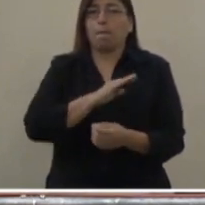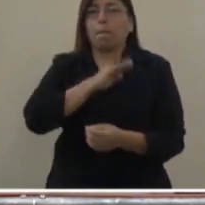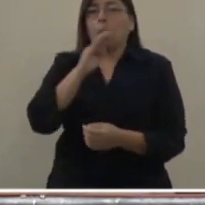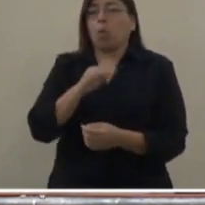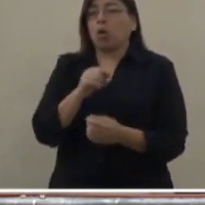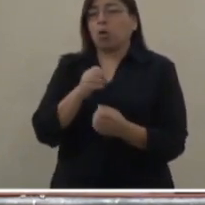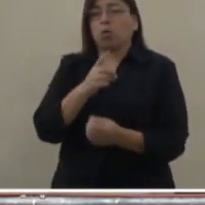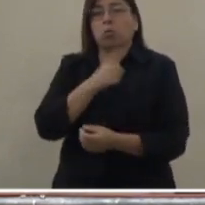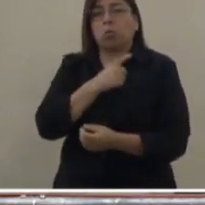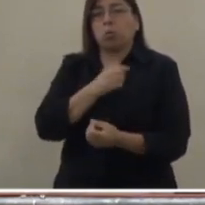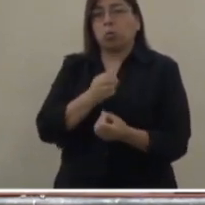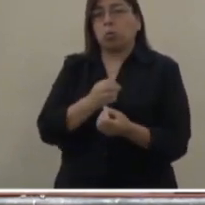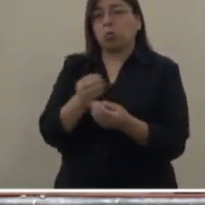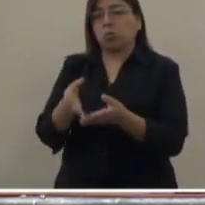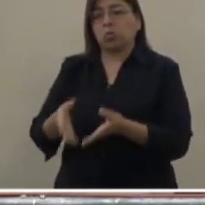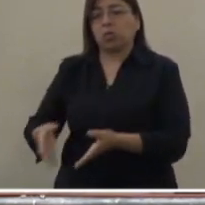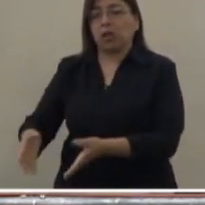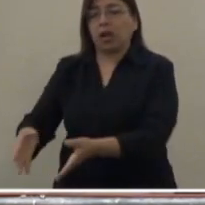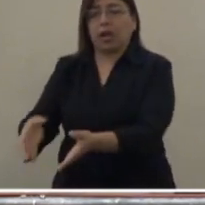dignamente,